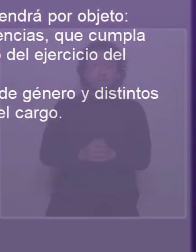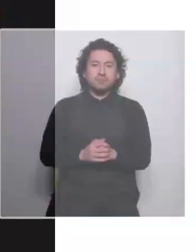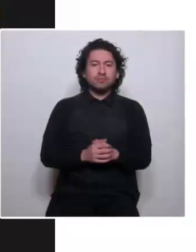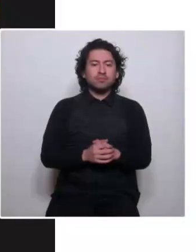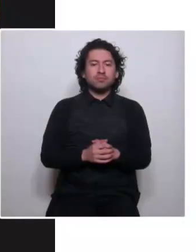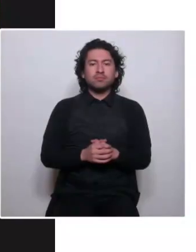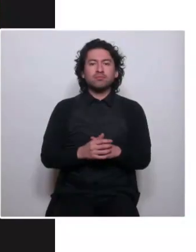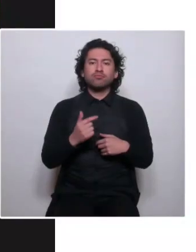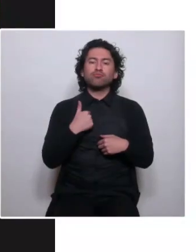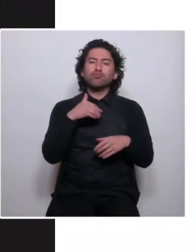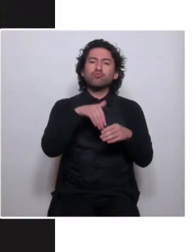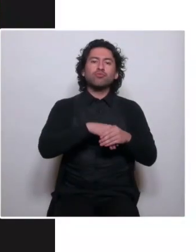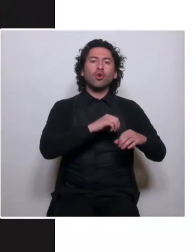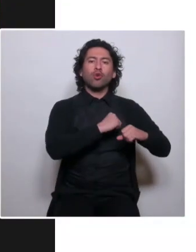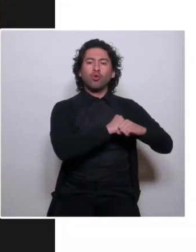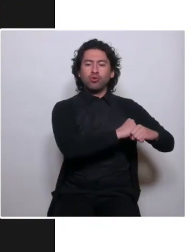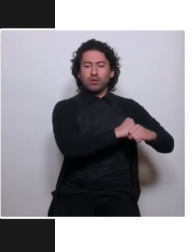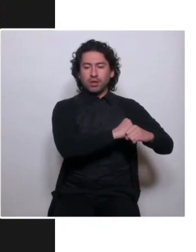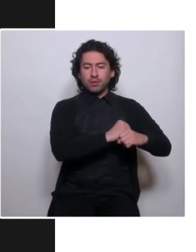Voto en contra, señor secretario.